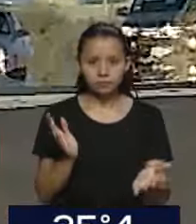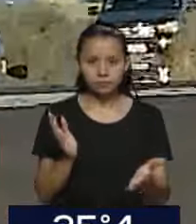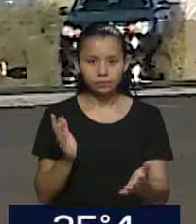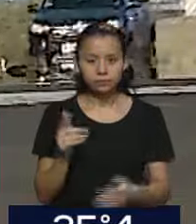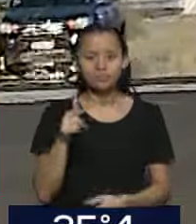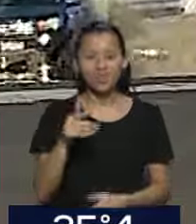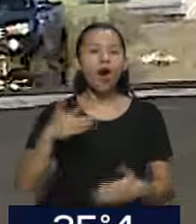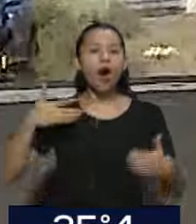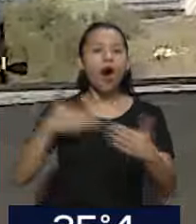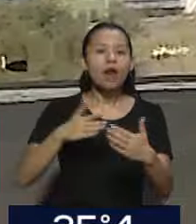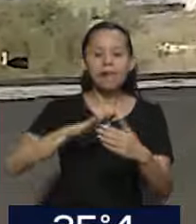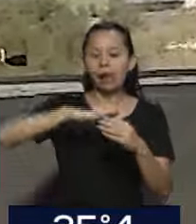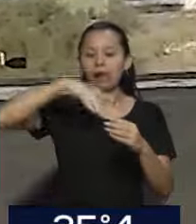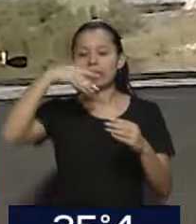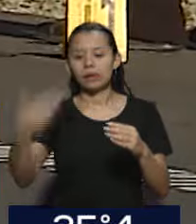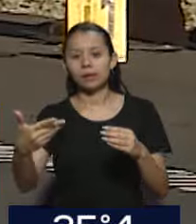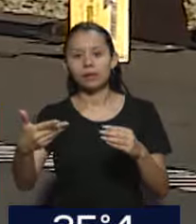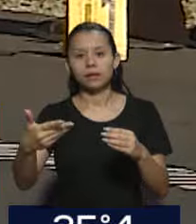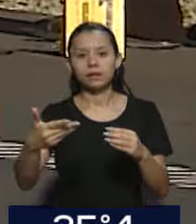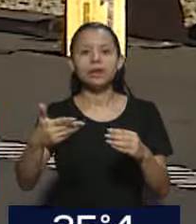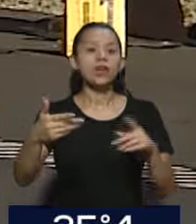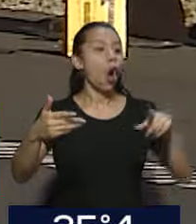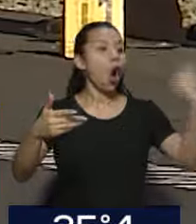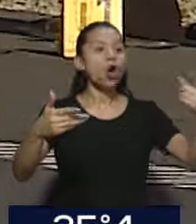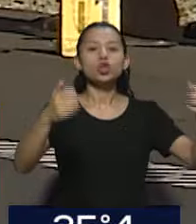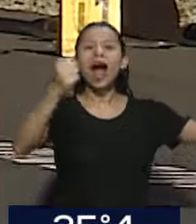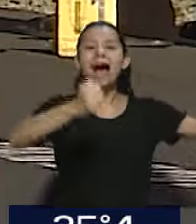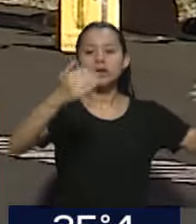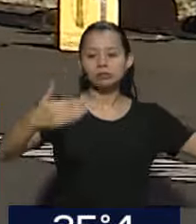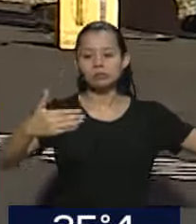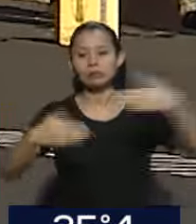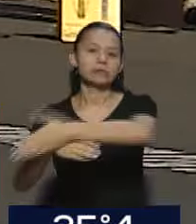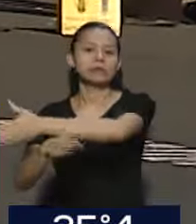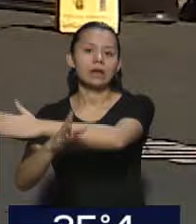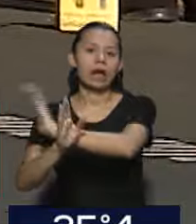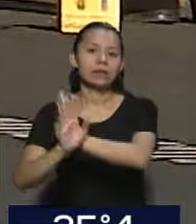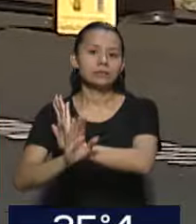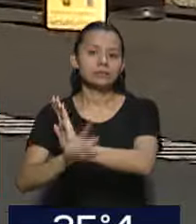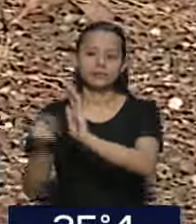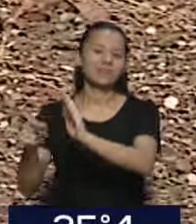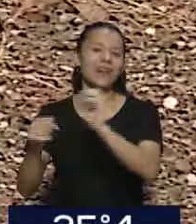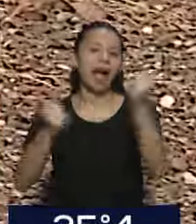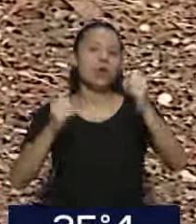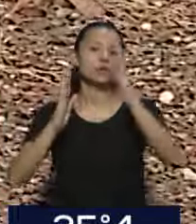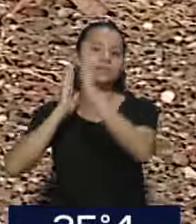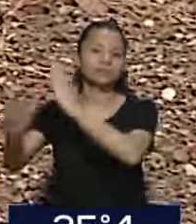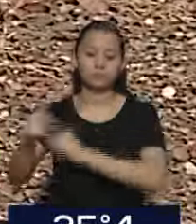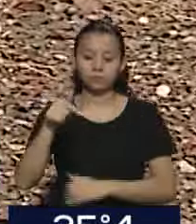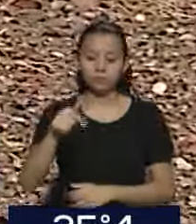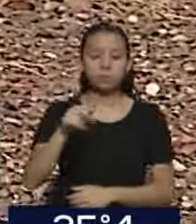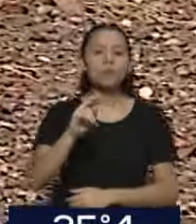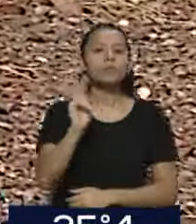de la calle y fue colisionado por otro camión que se dio a la fuga. La víctima fatal fue identificada como